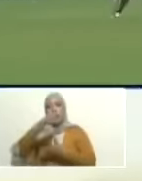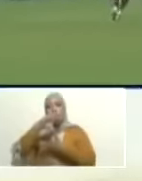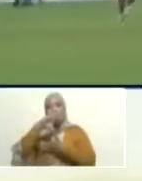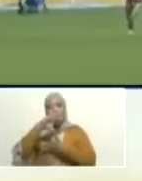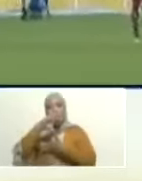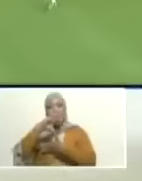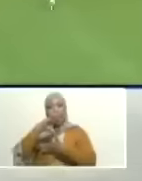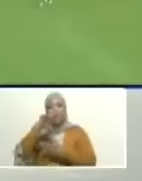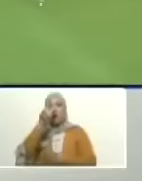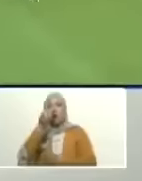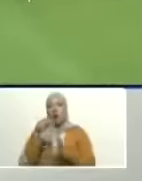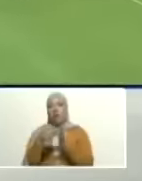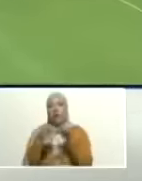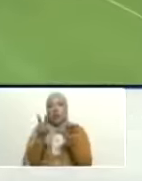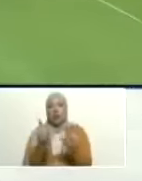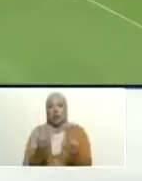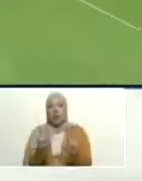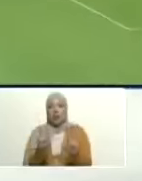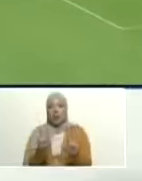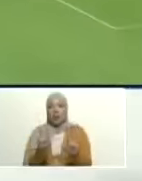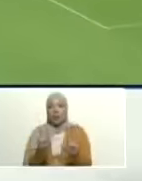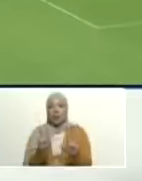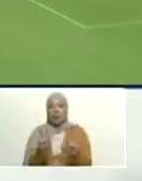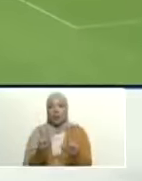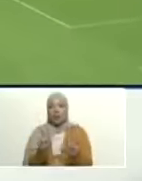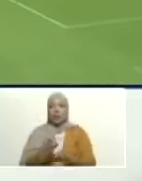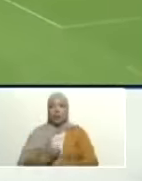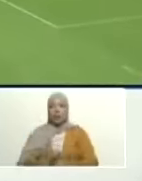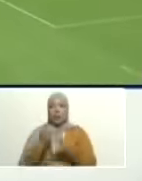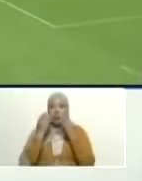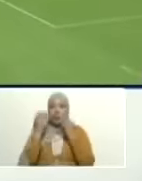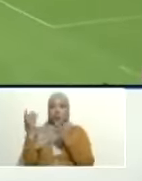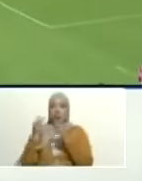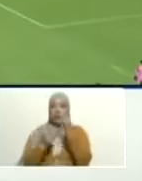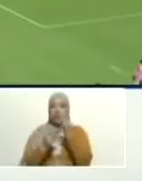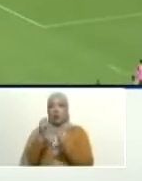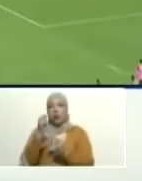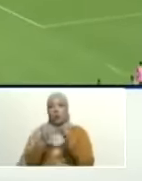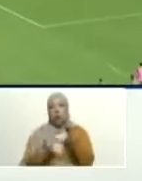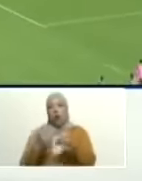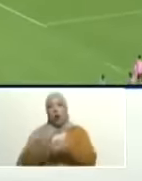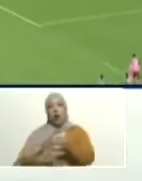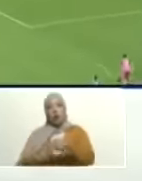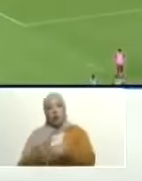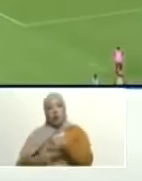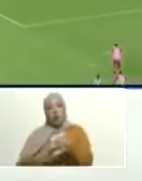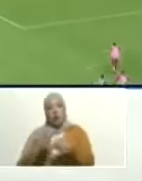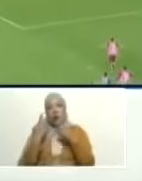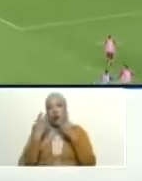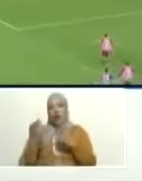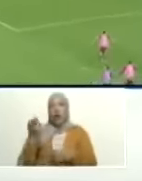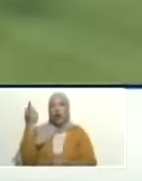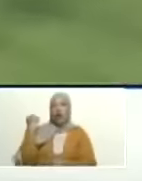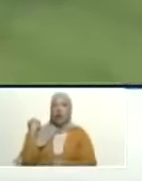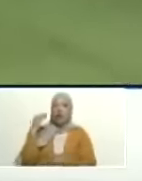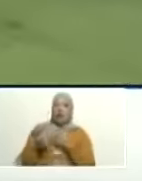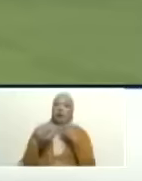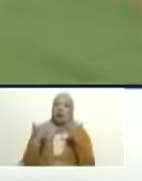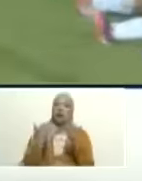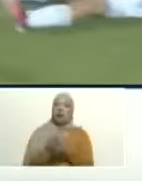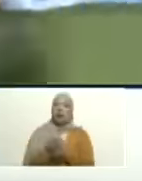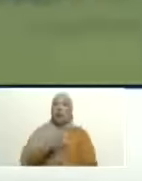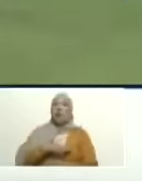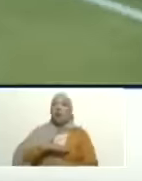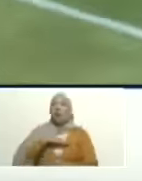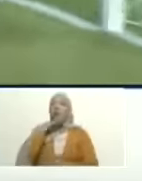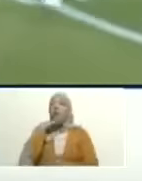año 2007. Ese estadio es construido en tiempos de revolución. Ayer estaba hasta los